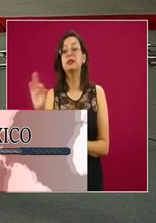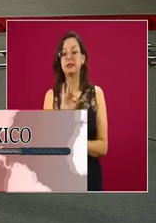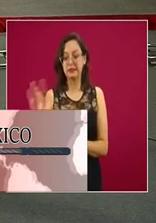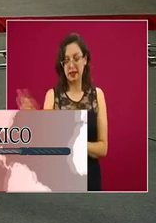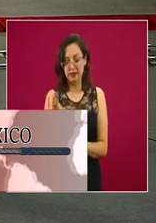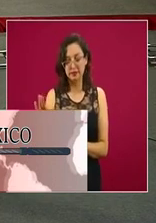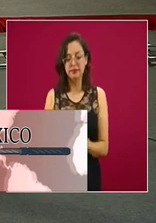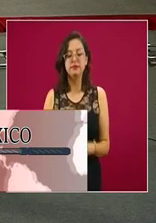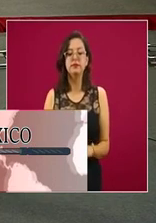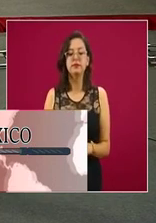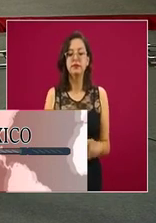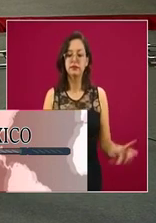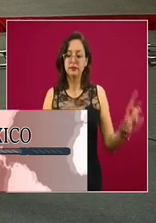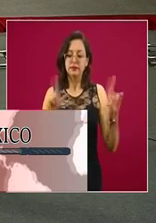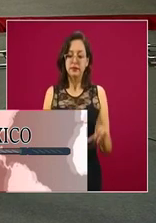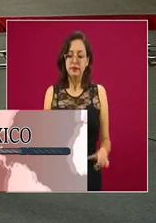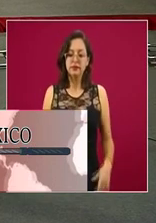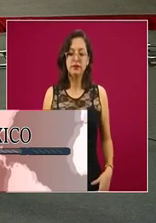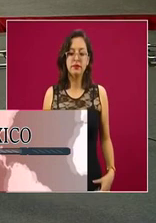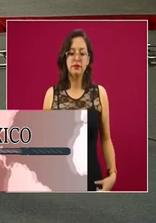COVID. La siguiente.